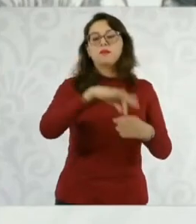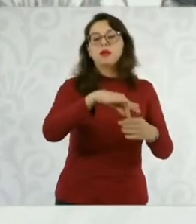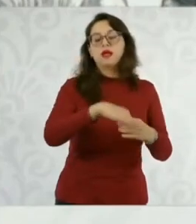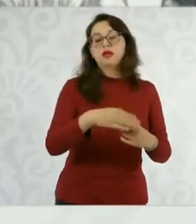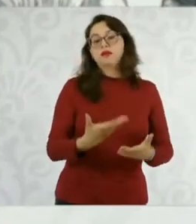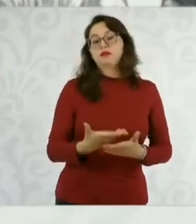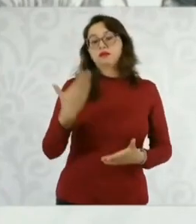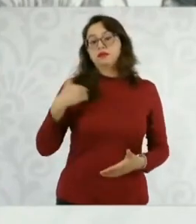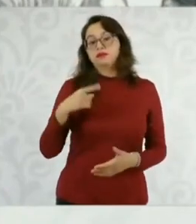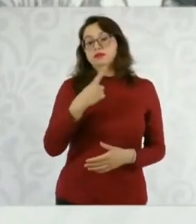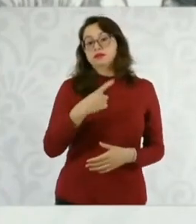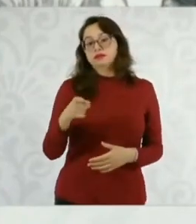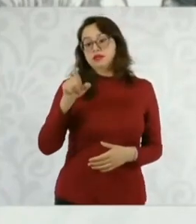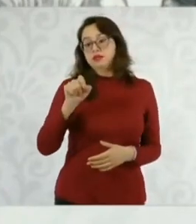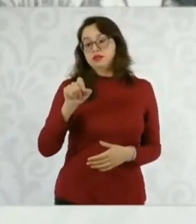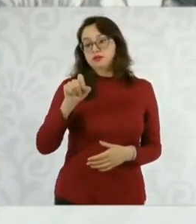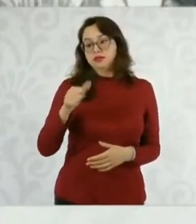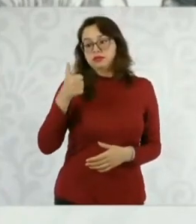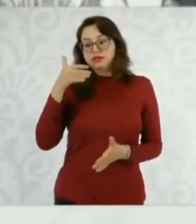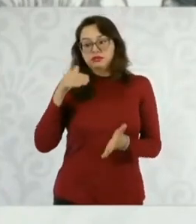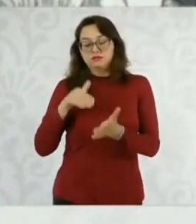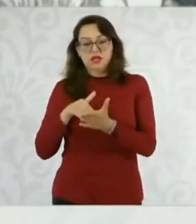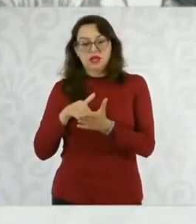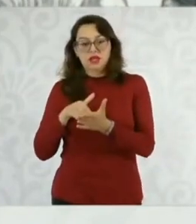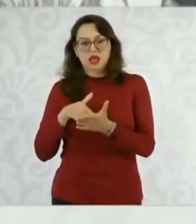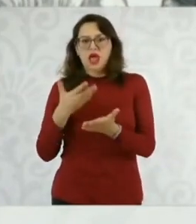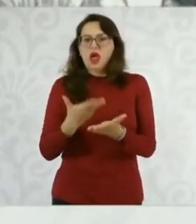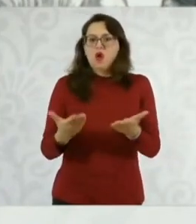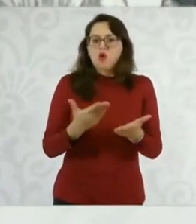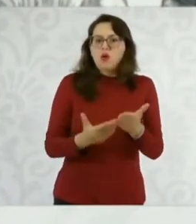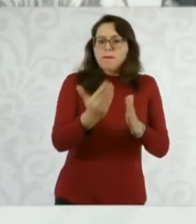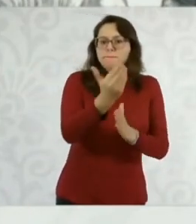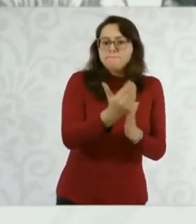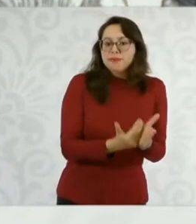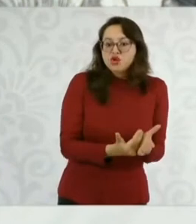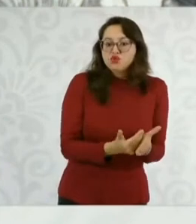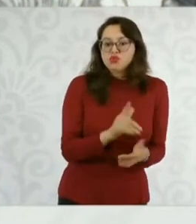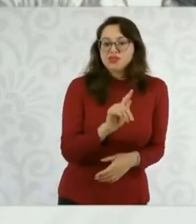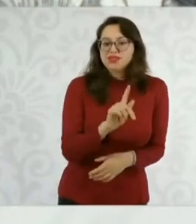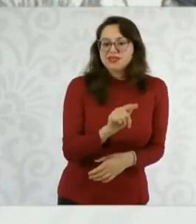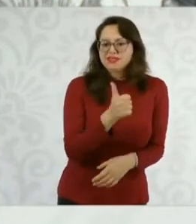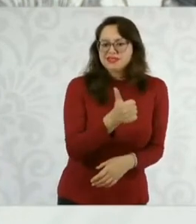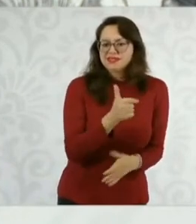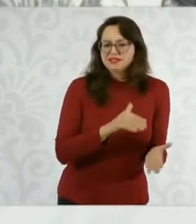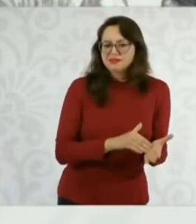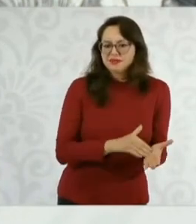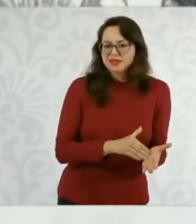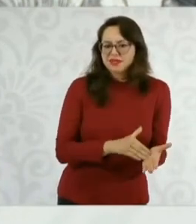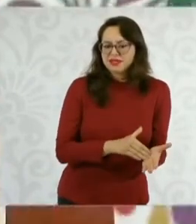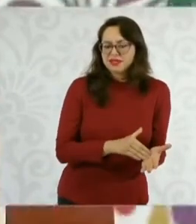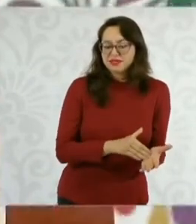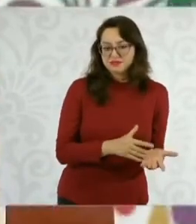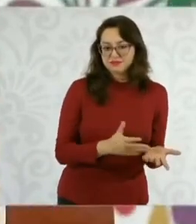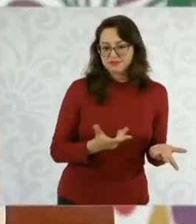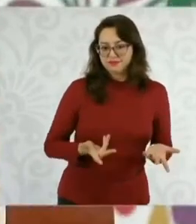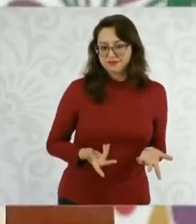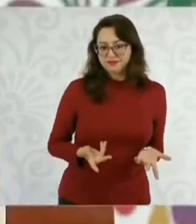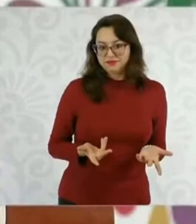ahora ellos están proponiendo 72,000. Entonces ellos plantean que si se llega a la mitad, que son